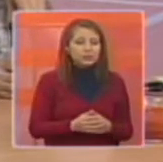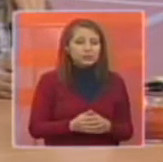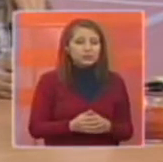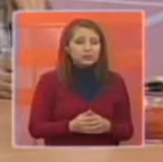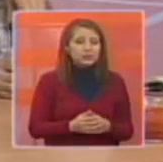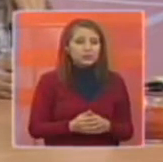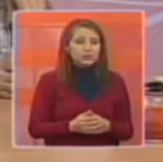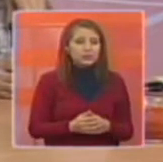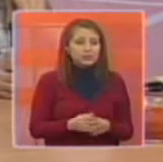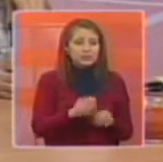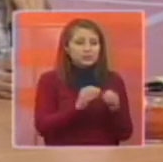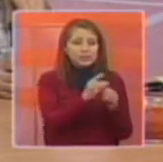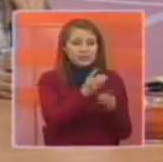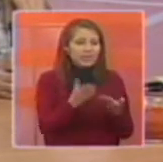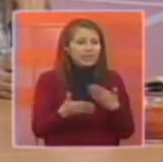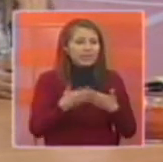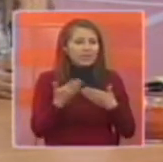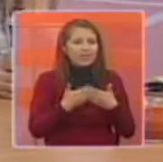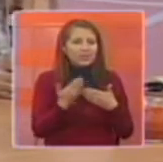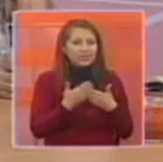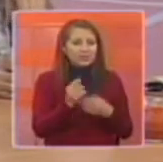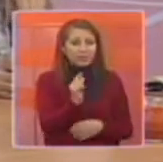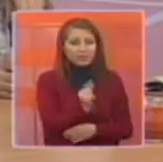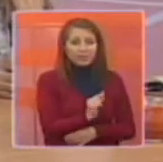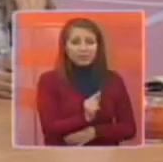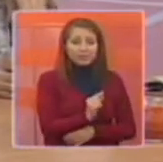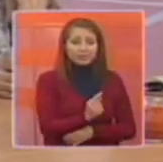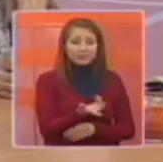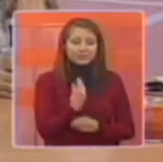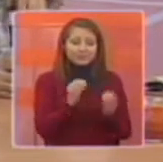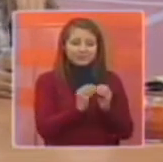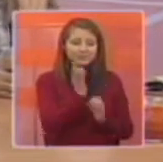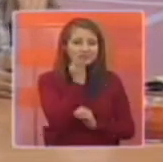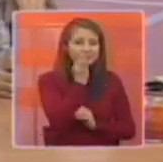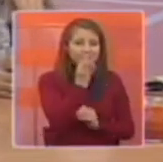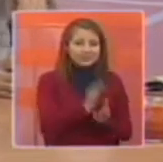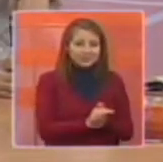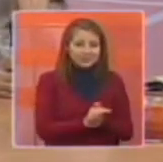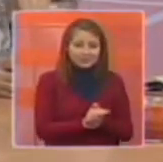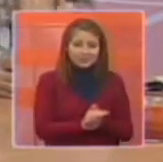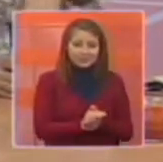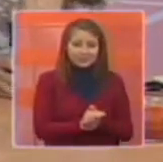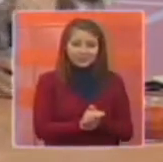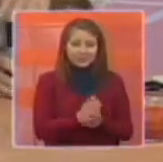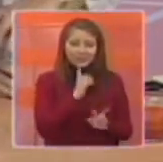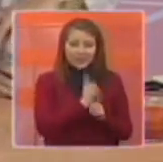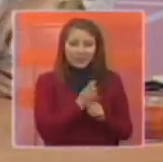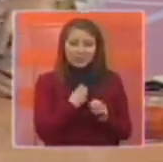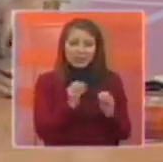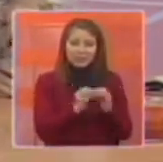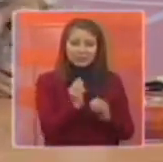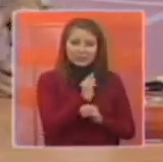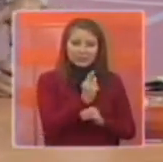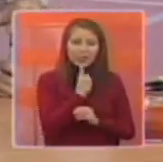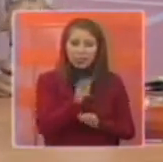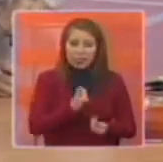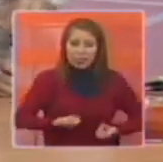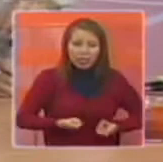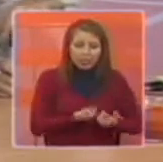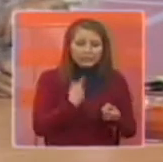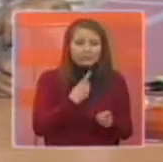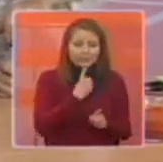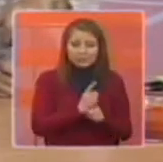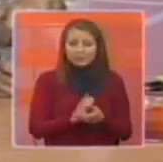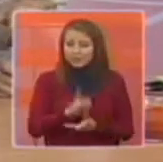como usted lo hace tan sencillo, barato y muy delicioso. Sí, trato de hacer cosas baratas porque a nadie nos sobra la plata, ¿verdad, Ignacia? De verdad,